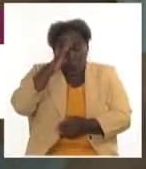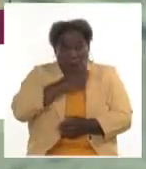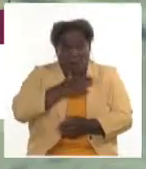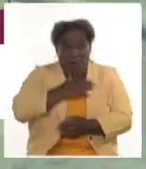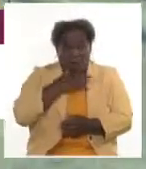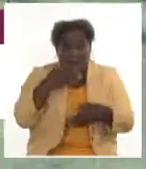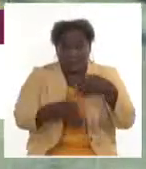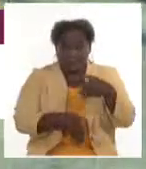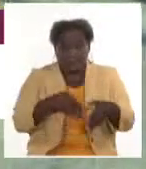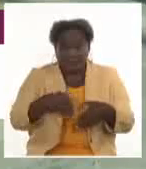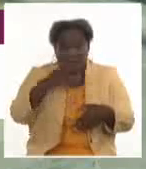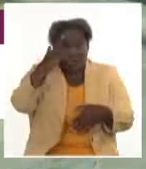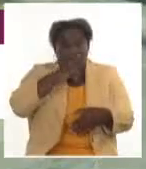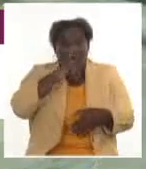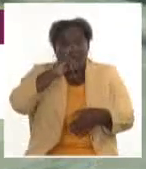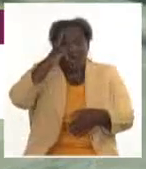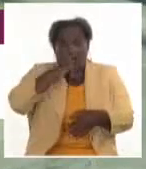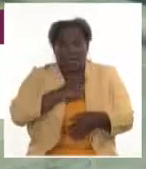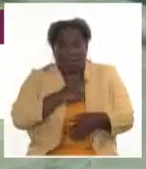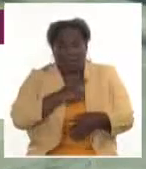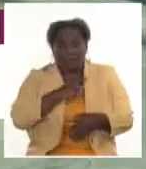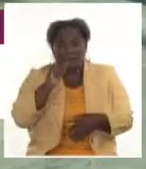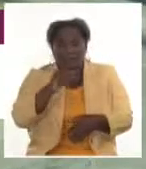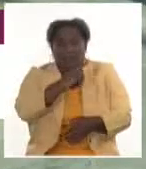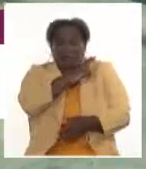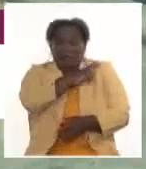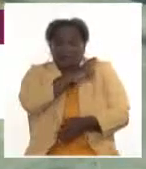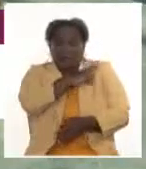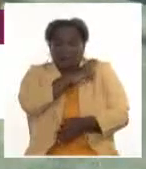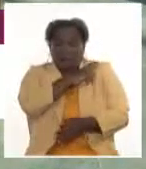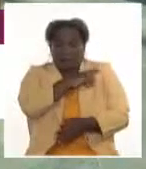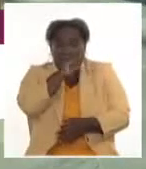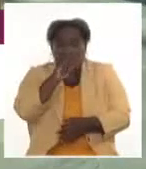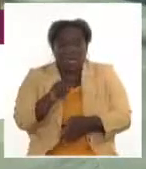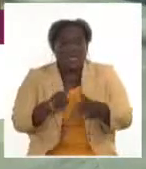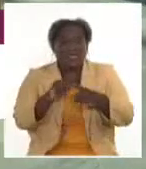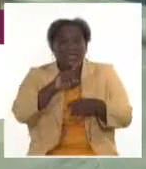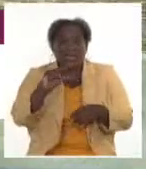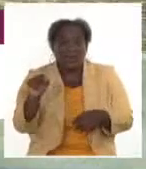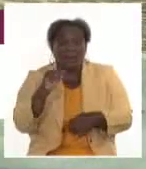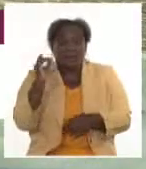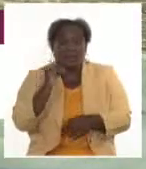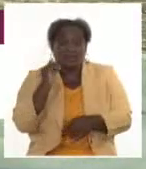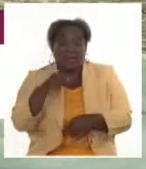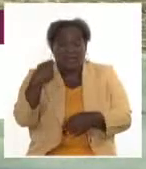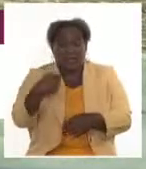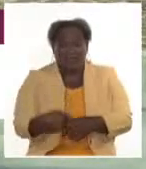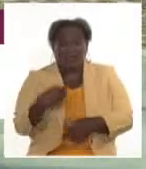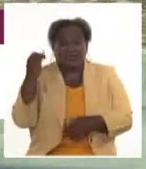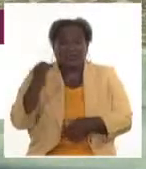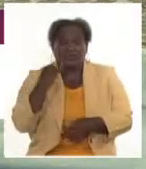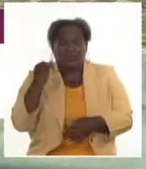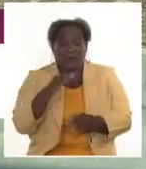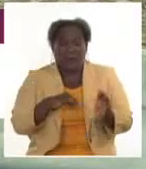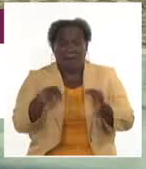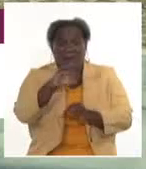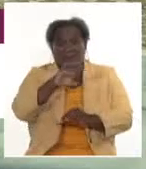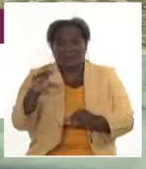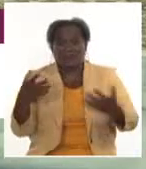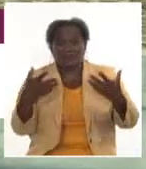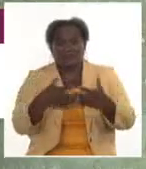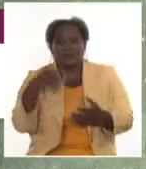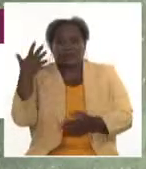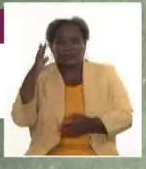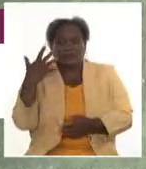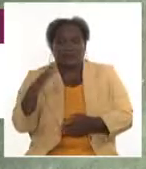acompañó Ana Silvia Rodríguez Abascal, directora general interina de Asuntos Multilaterales y Derecho Internacional del Ministerio de Relaciones